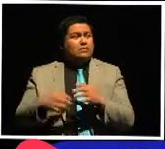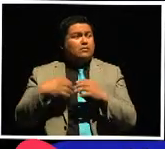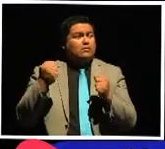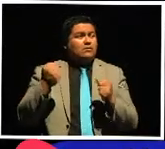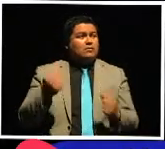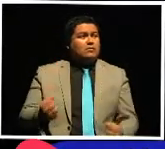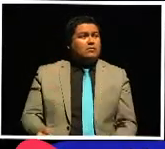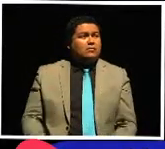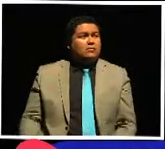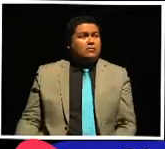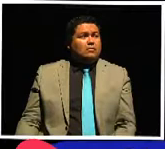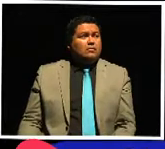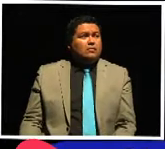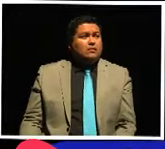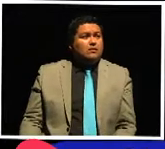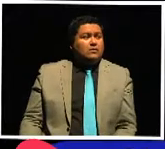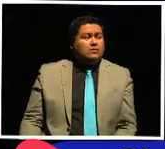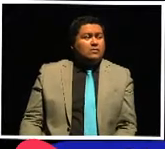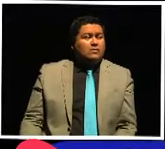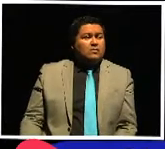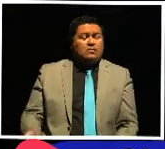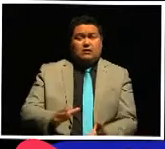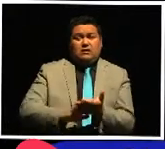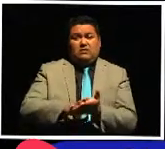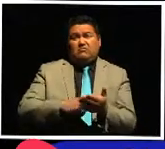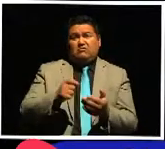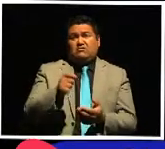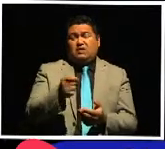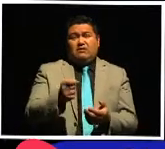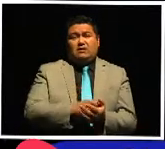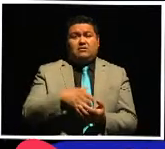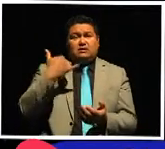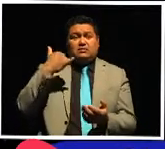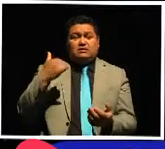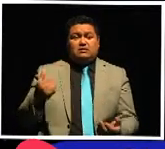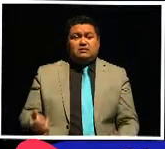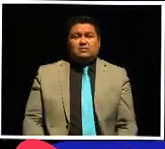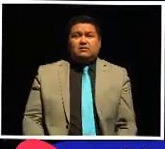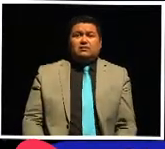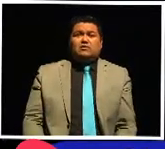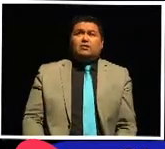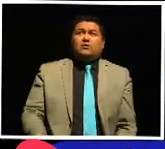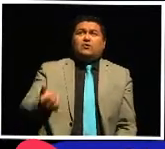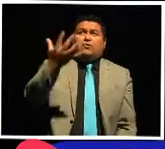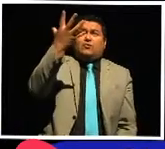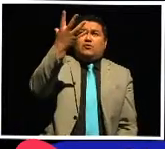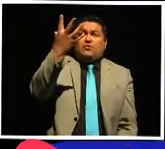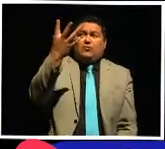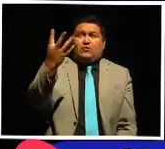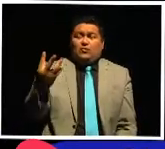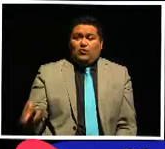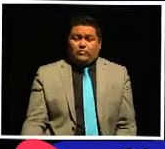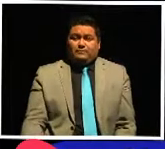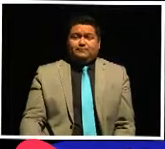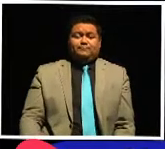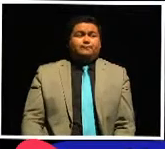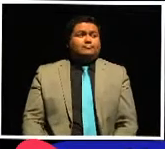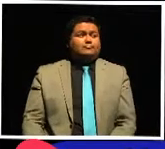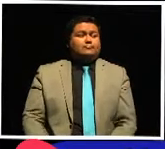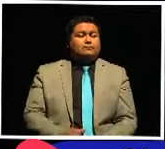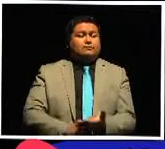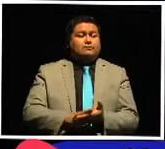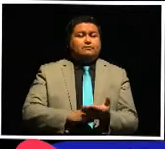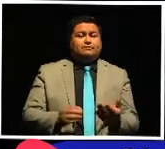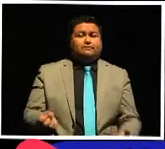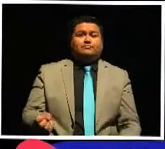tratar de lanzar tus llaves, tu celular, no va a escapar. La fuerza de gravedad se tira de vuelta. Una linterna con